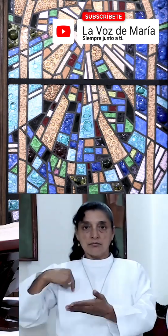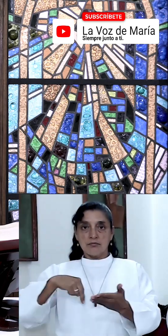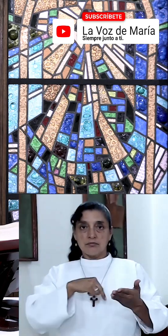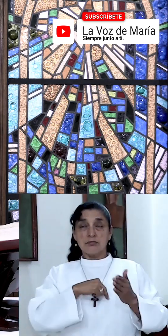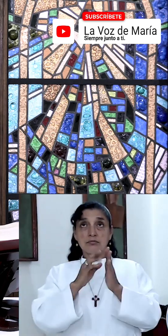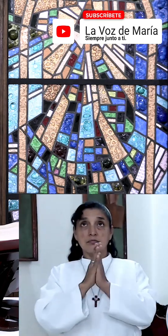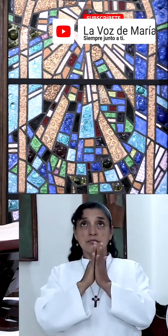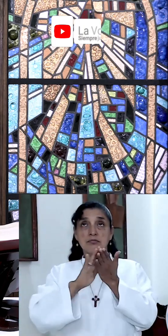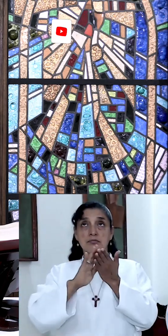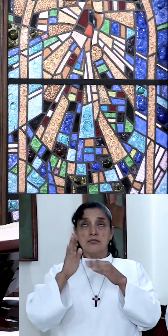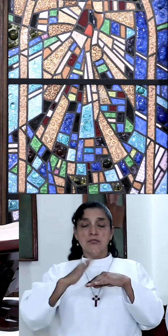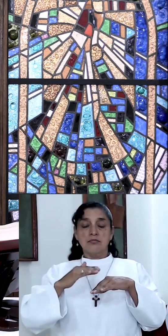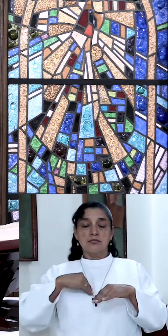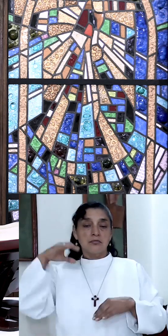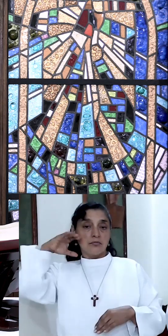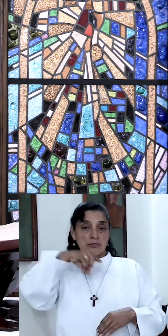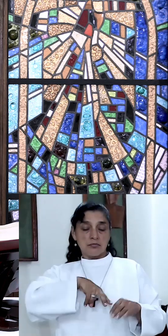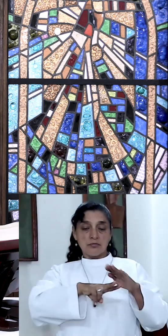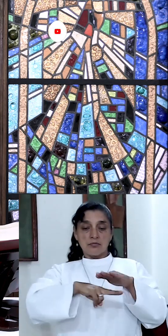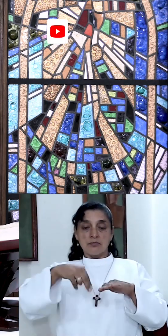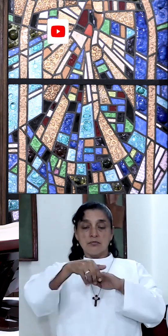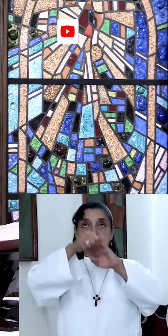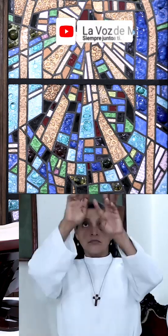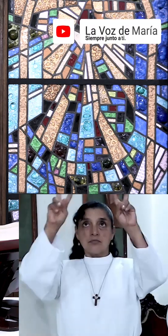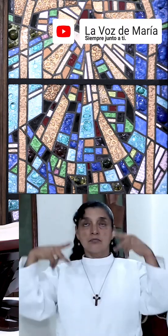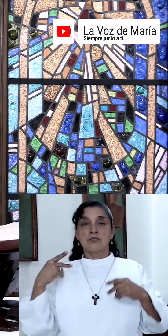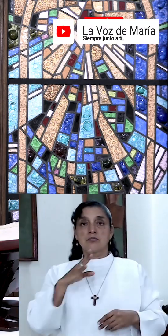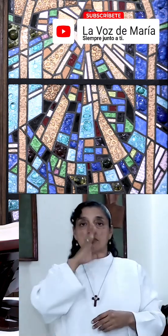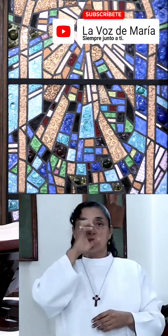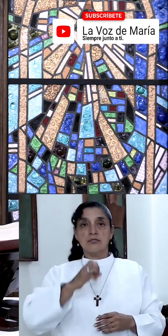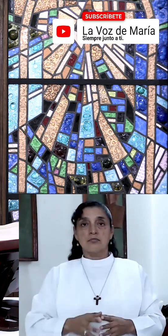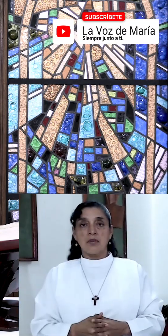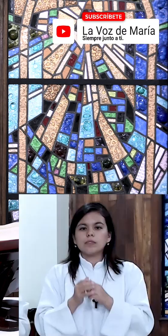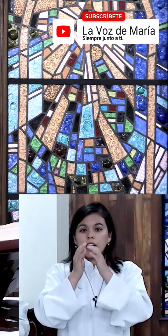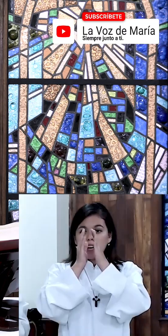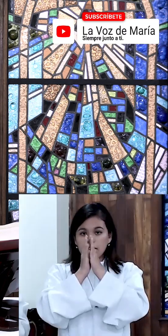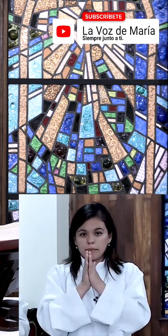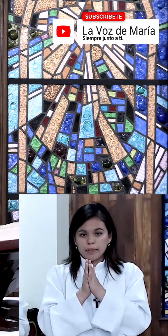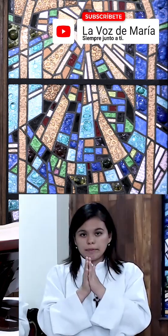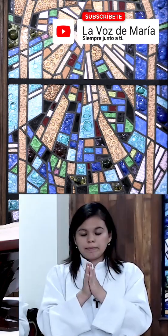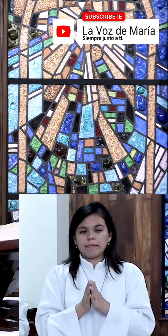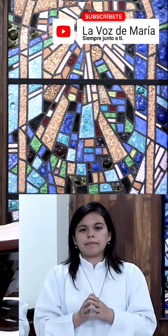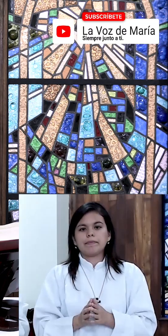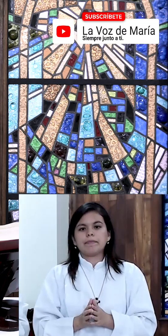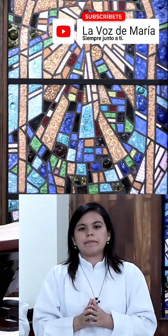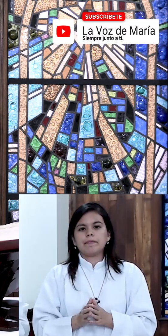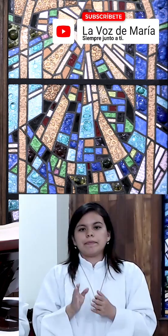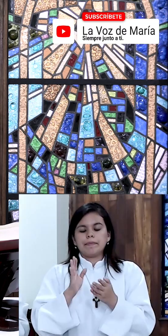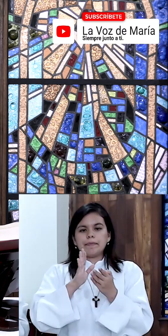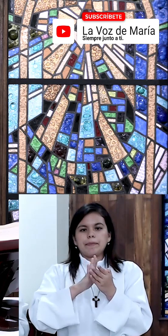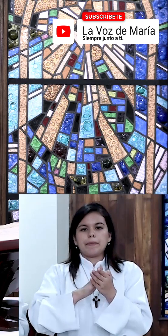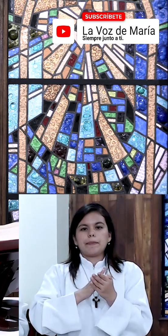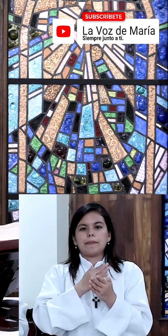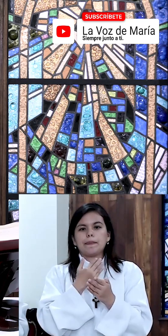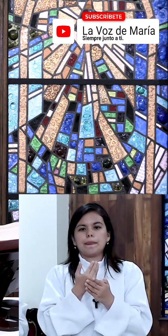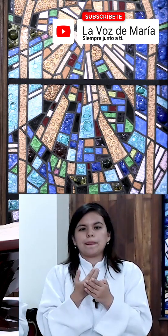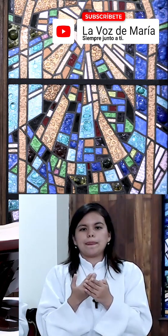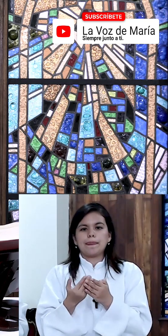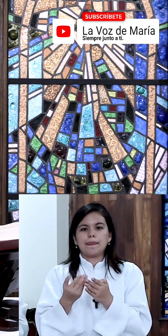misericordia de nosotros, perdone nuestros pecados y nos lleve a la vida eterna. Amén.